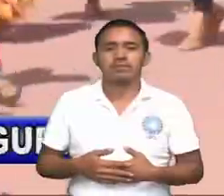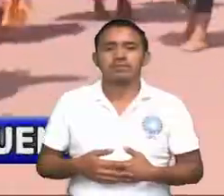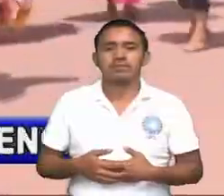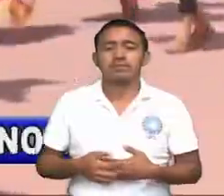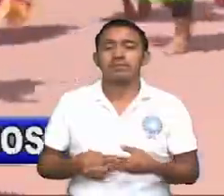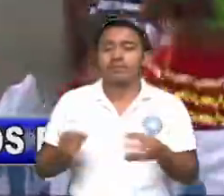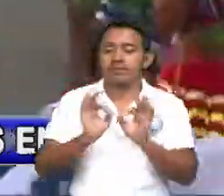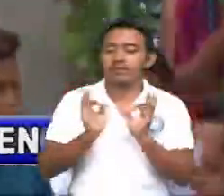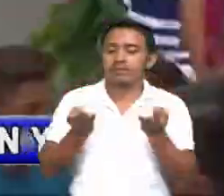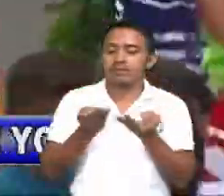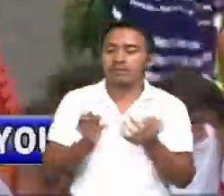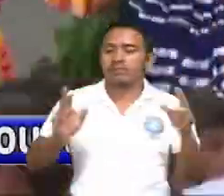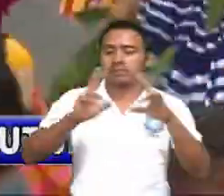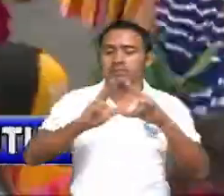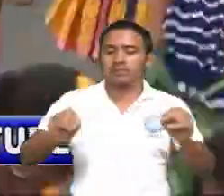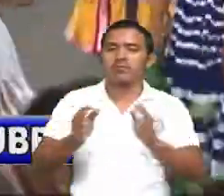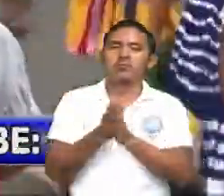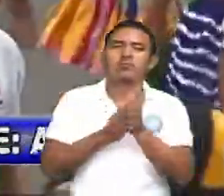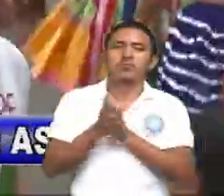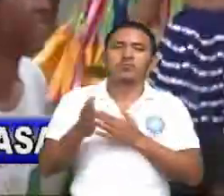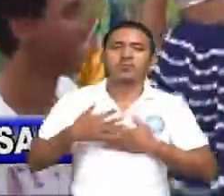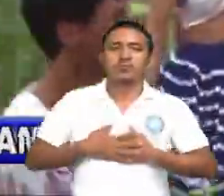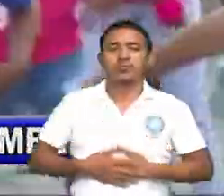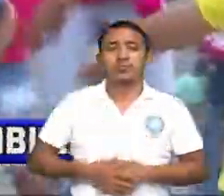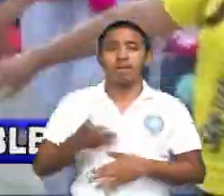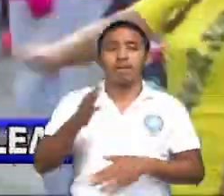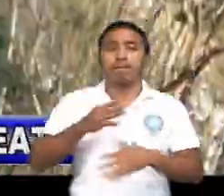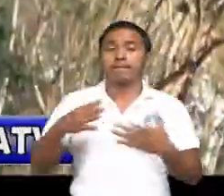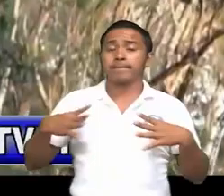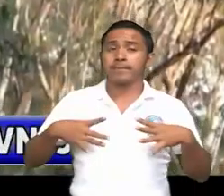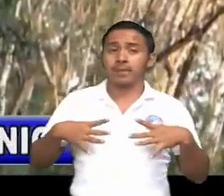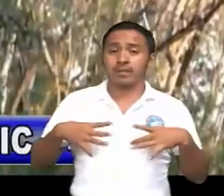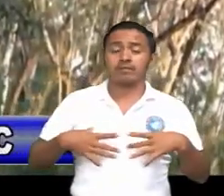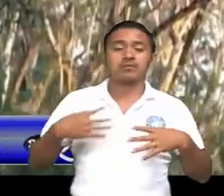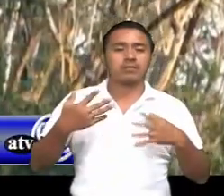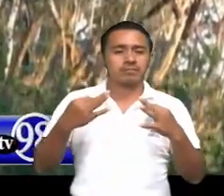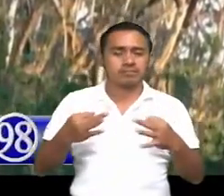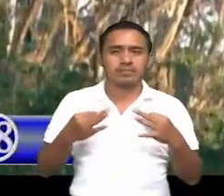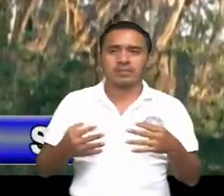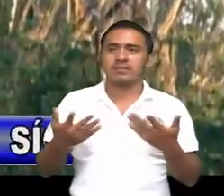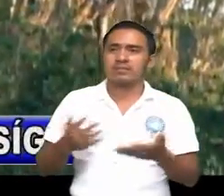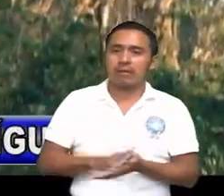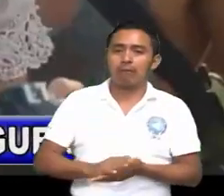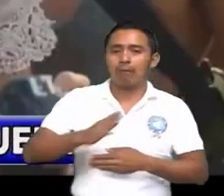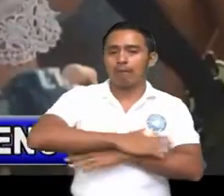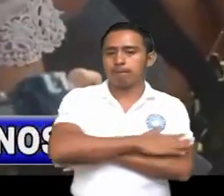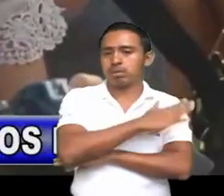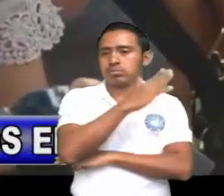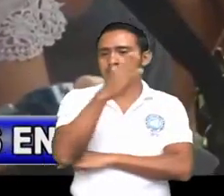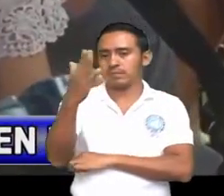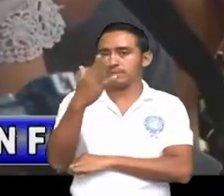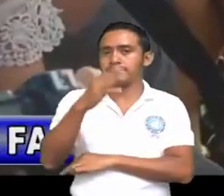Las familias nicaragüenses disfrutaron de estas vacaciones patrias que se convirtieron en un fin de semana largo.